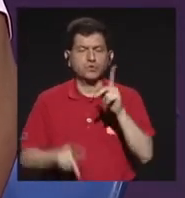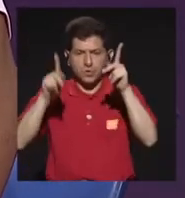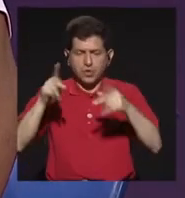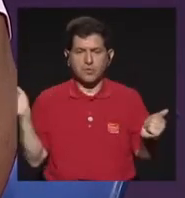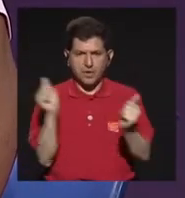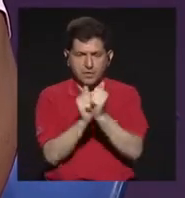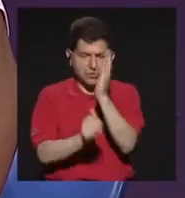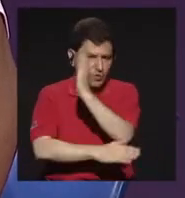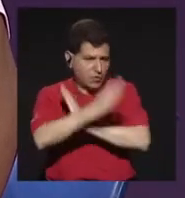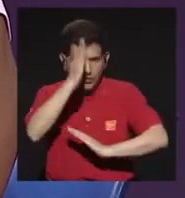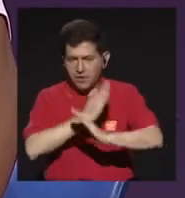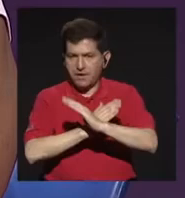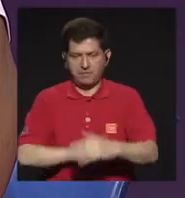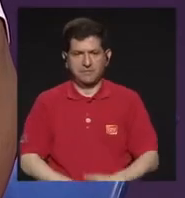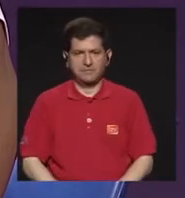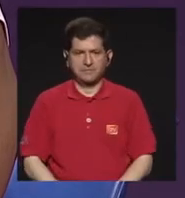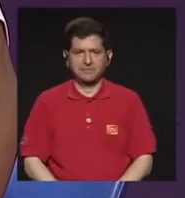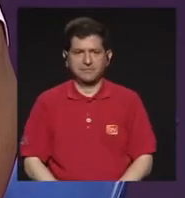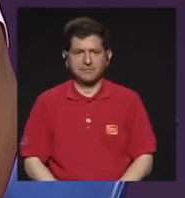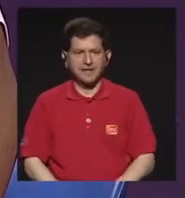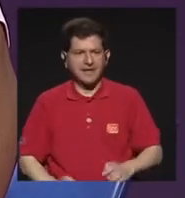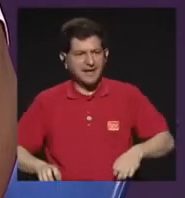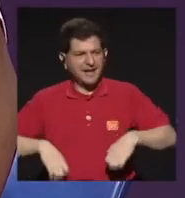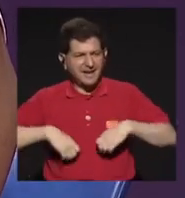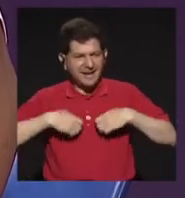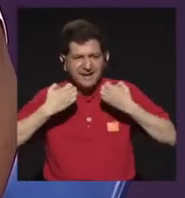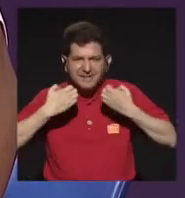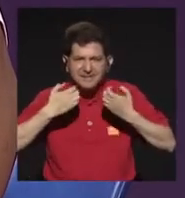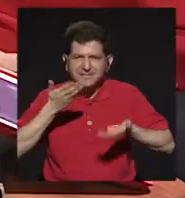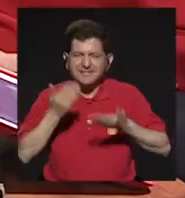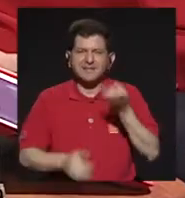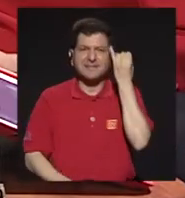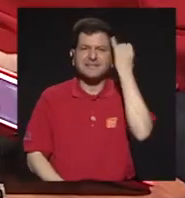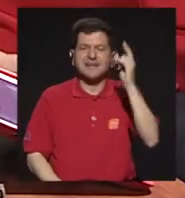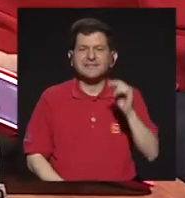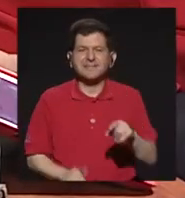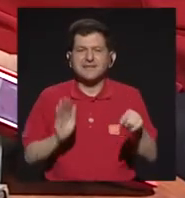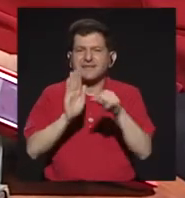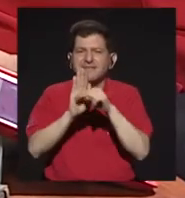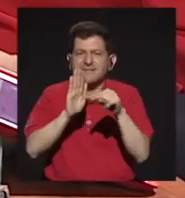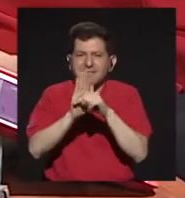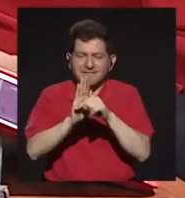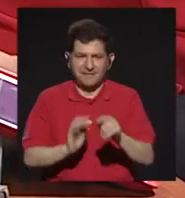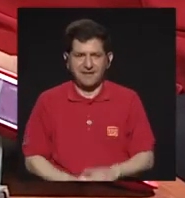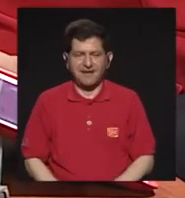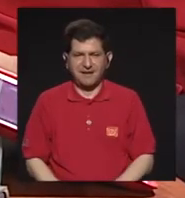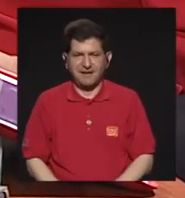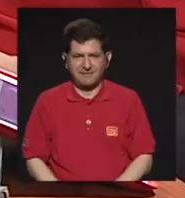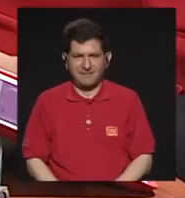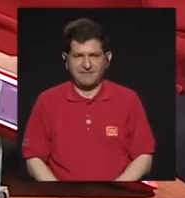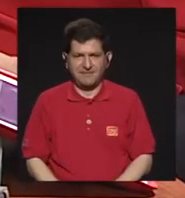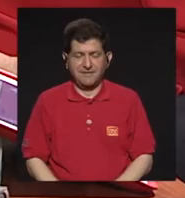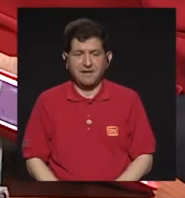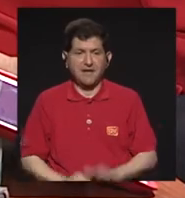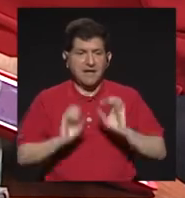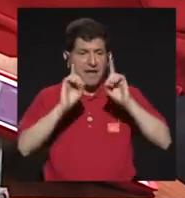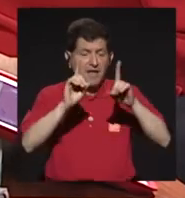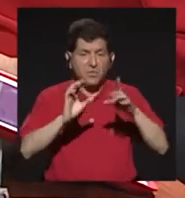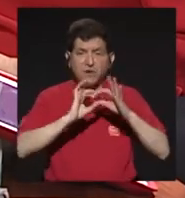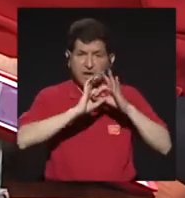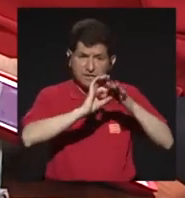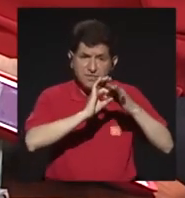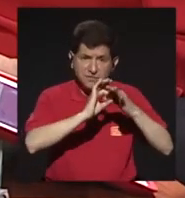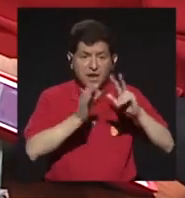personas con discapacidad, existe un prejuicio, creo yo, en cuanto a que educar para la